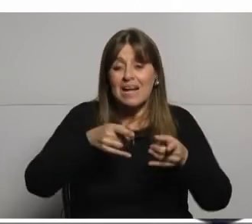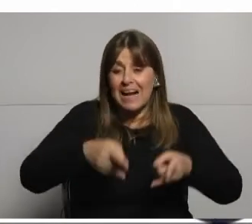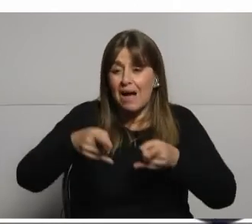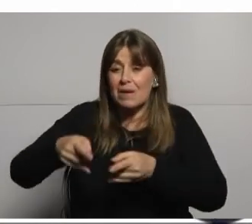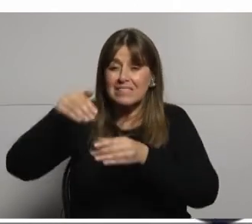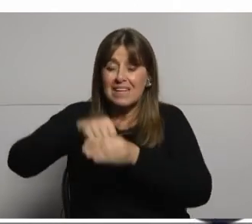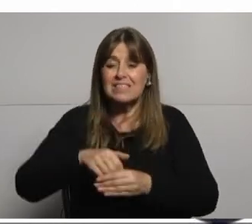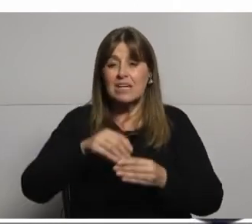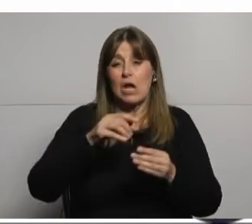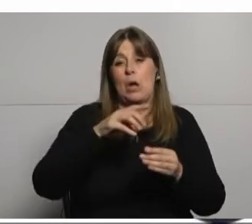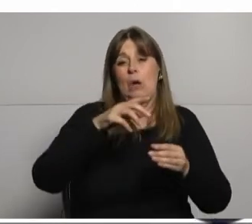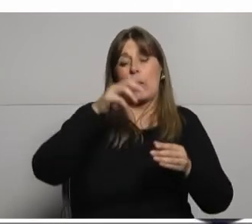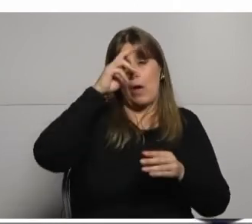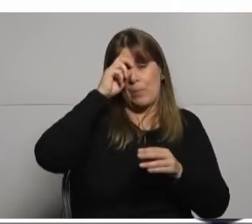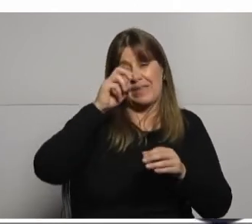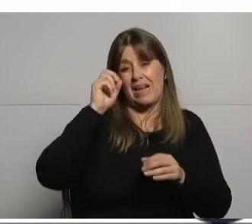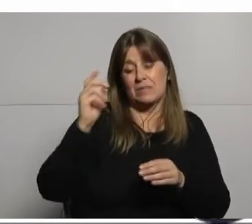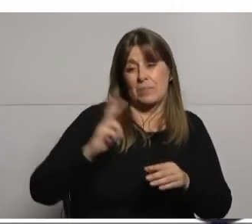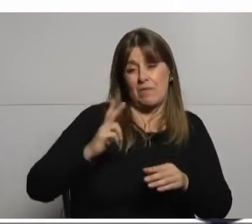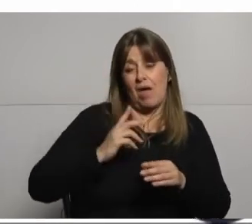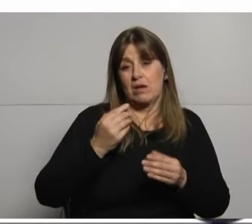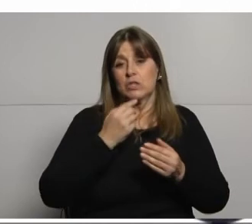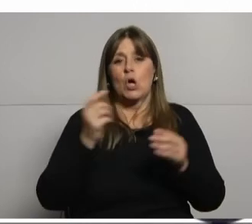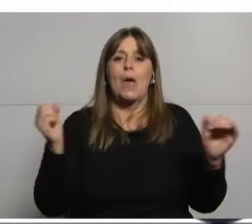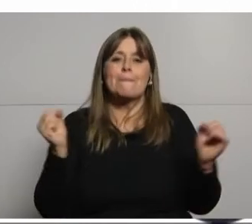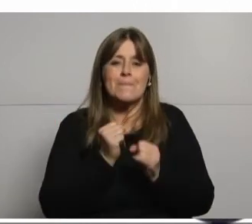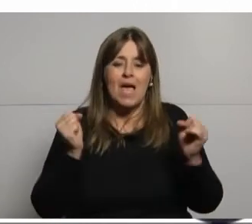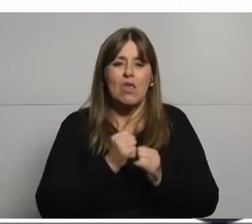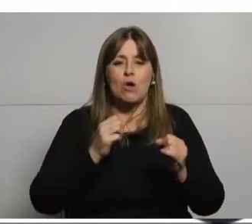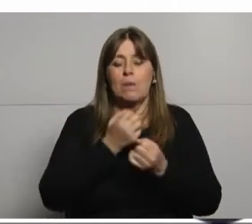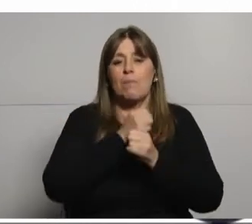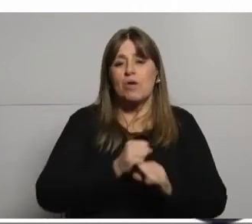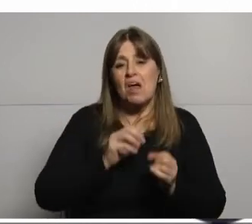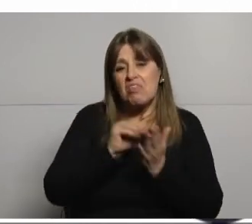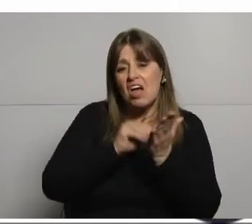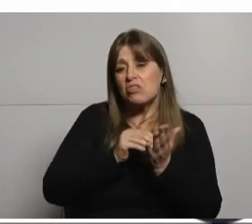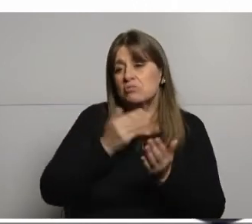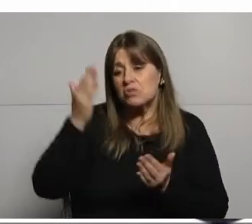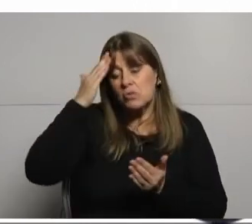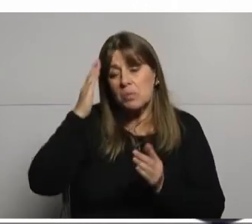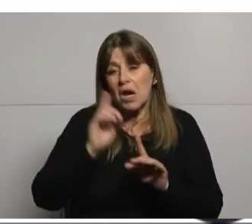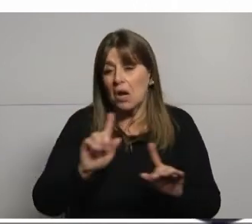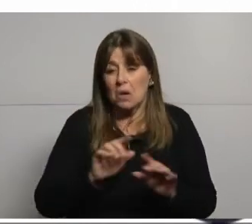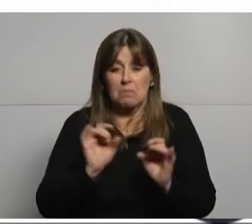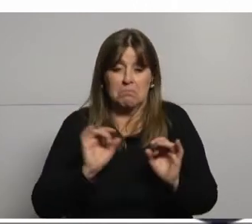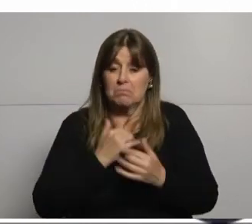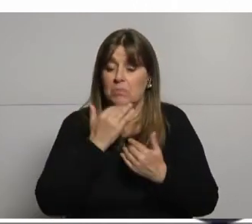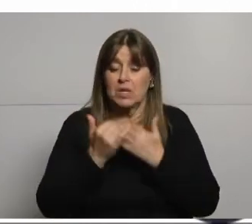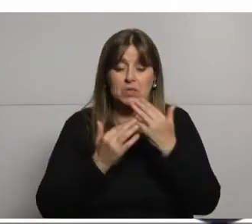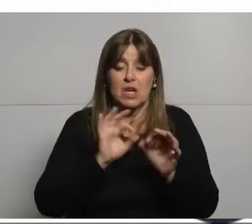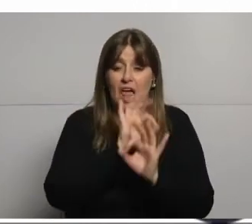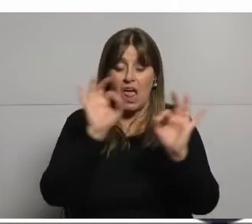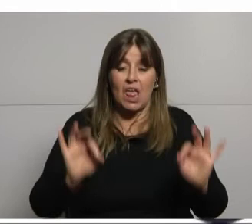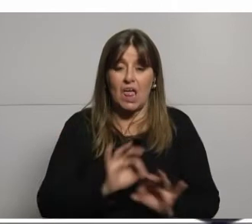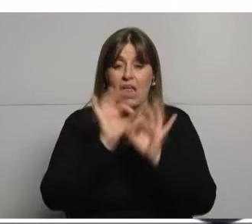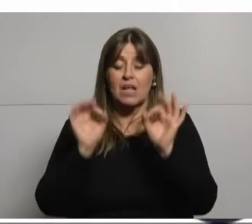mutualistas tenían terror de que esos datos se supieran, porque ¿qué podría pasar? No pasó mucho. La verdad es que simplemente mejoró